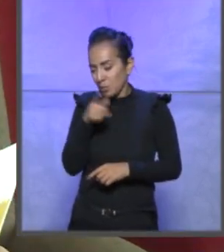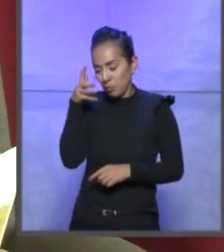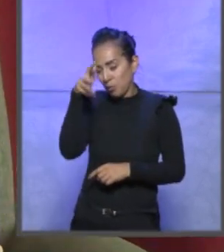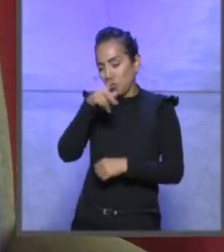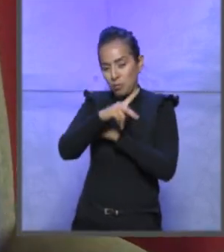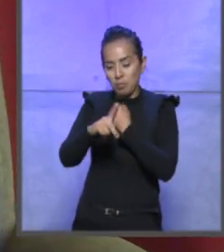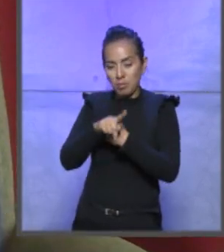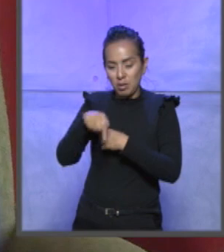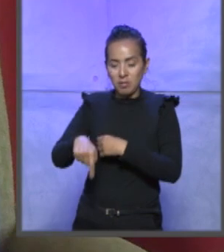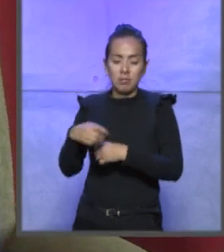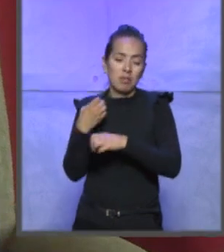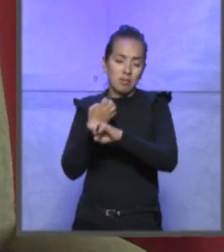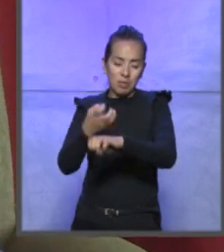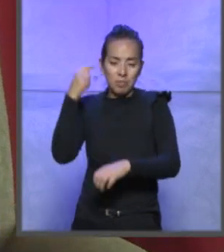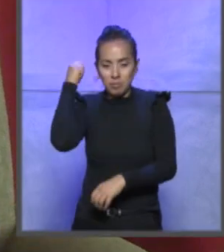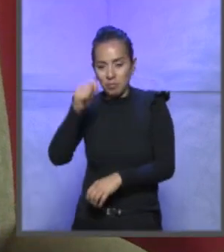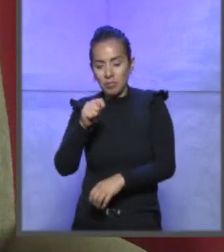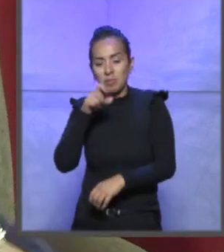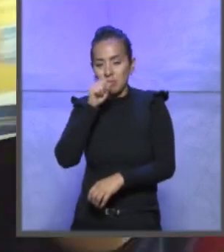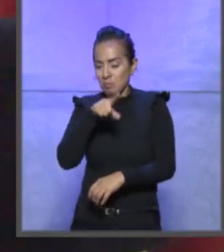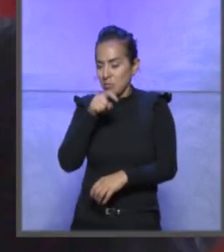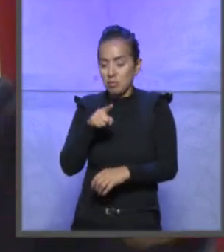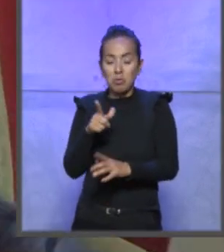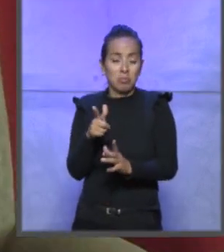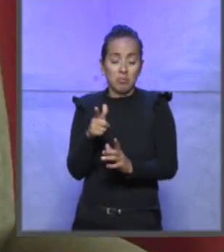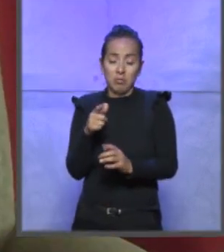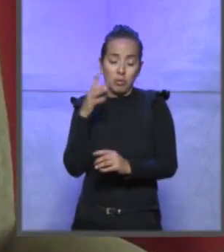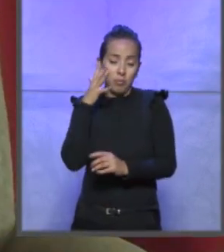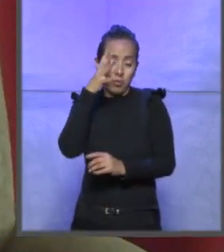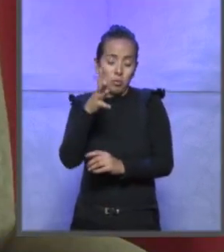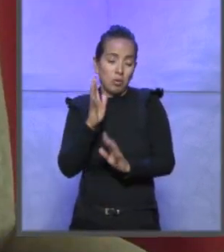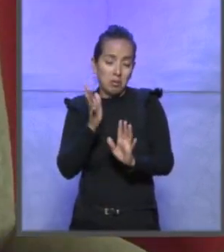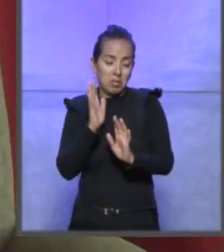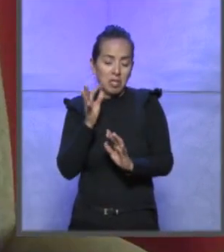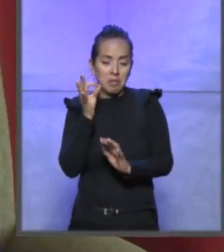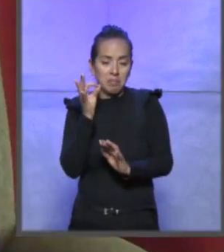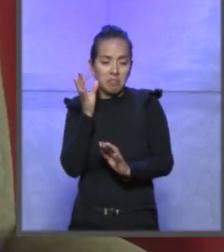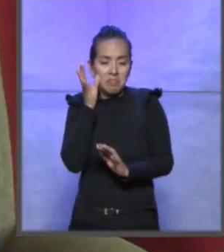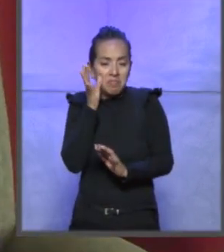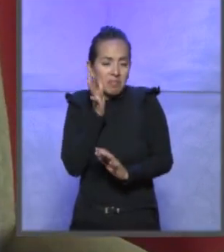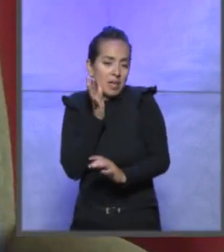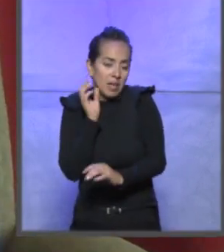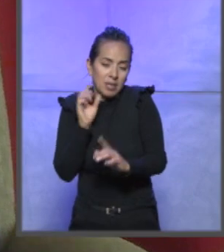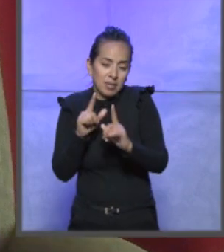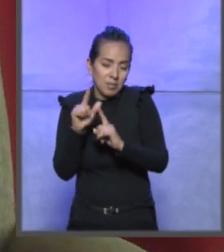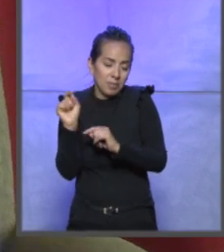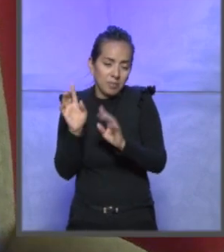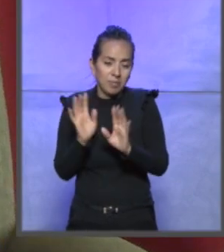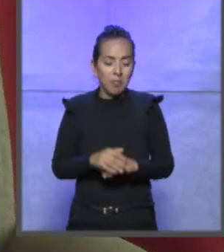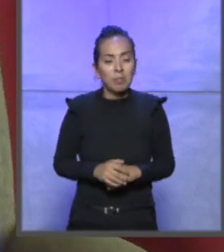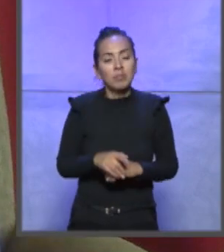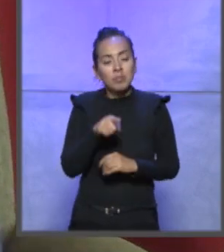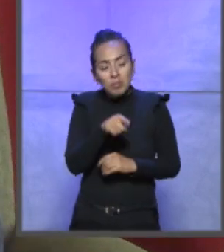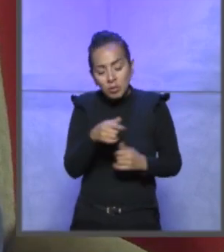futuro de todo nuestro país y de nuestro estado, el futuro también de los que llevamos de salida. Así es que, jóvenes, a fortalecer